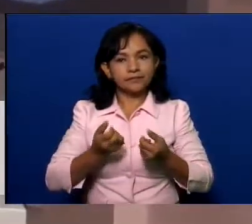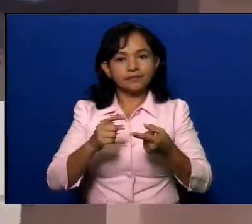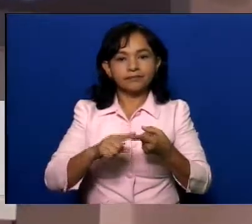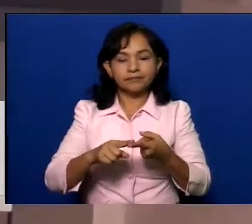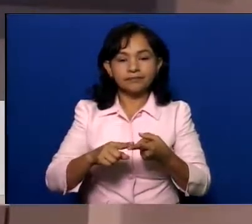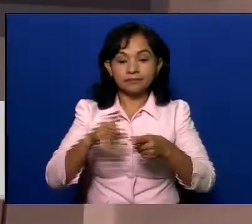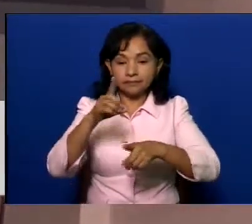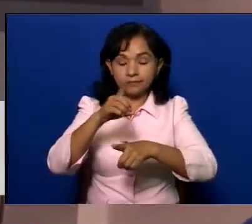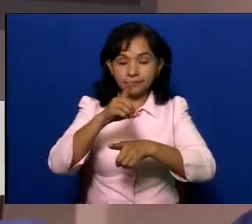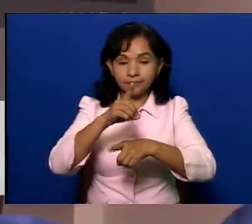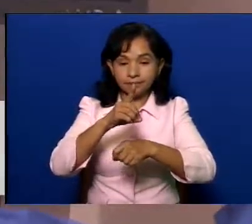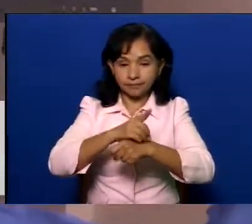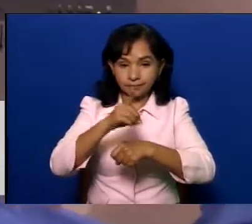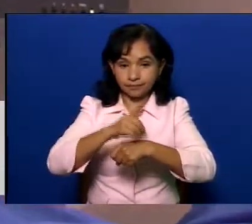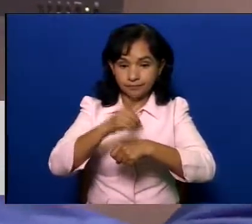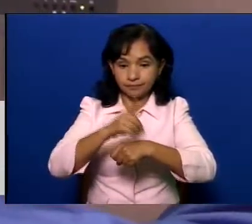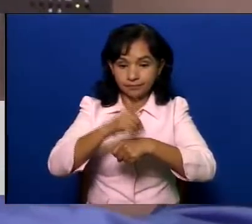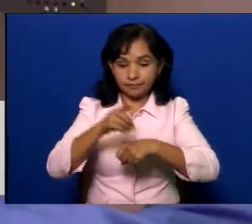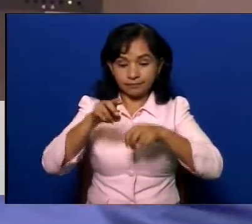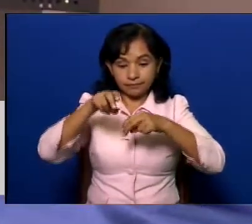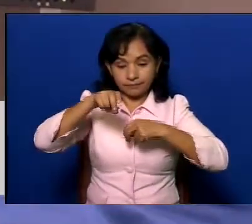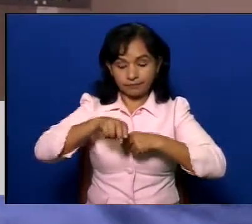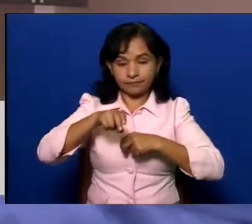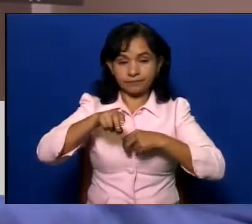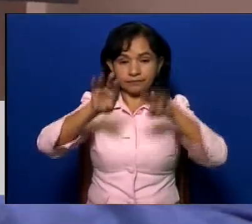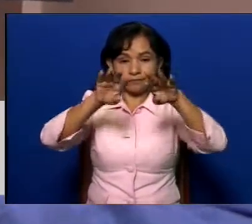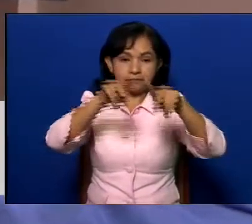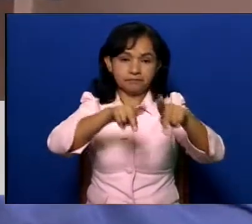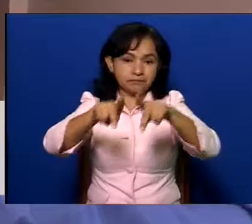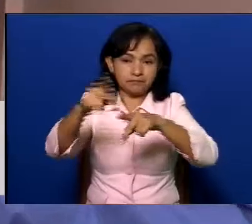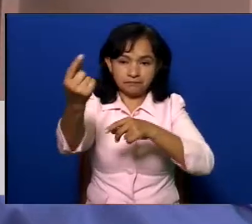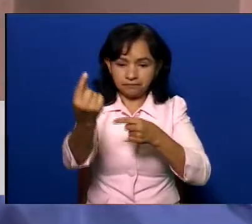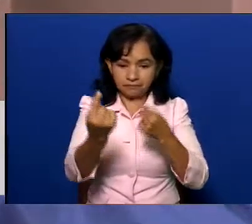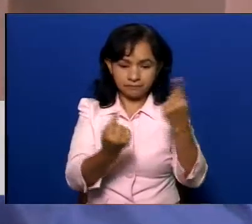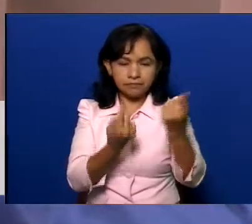ofrece su mano al que respeta su tradición.